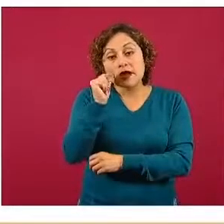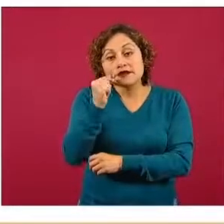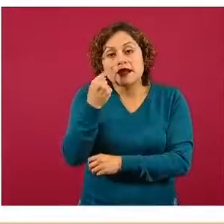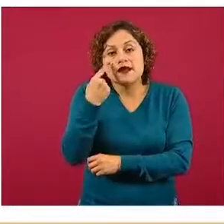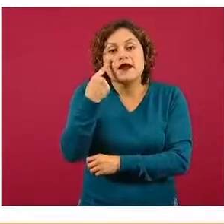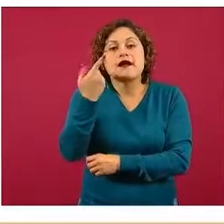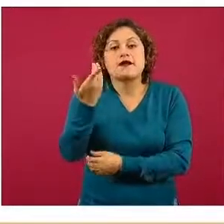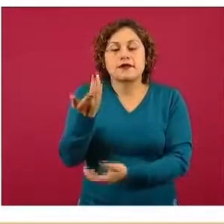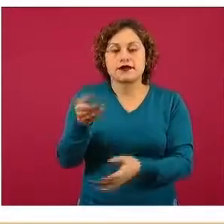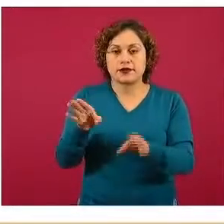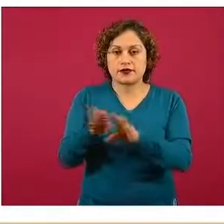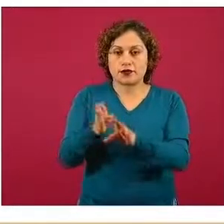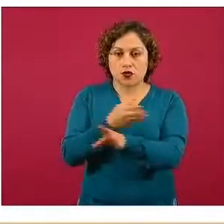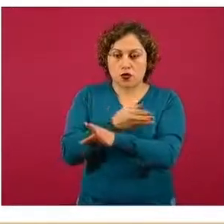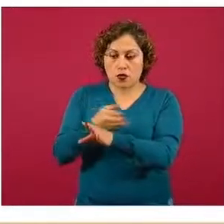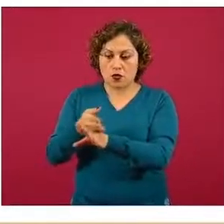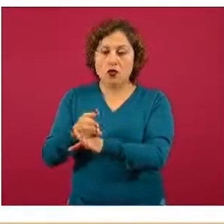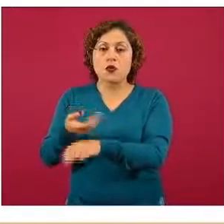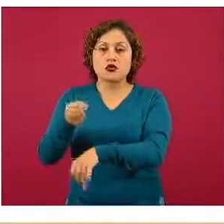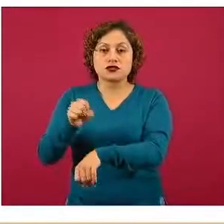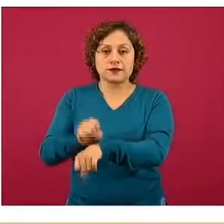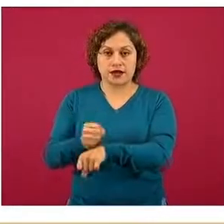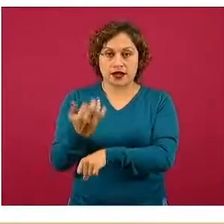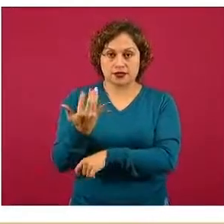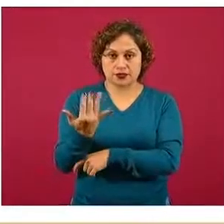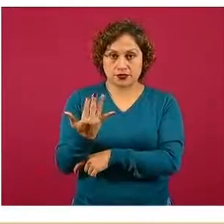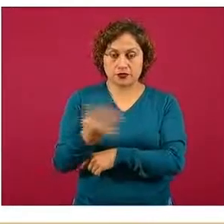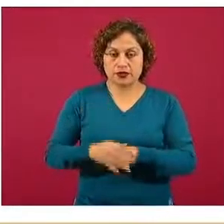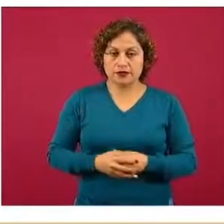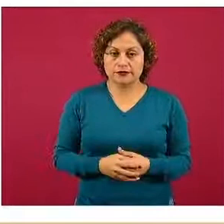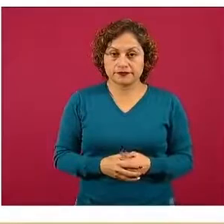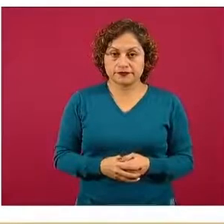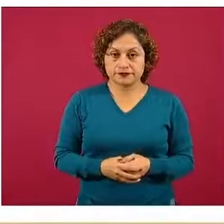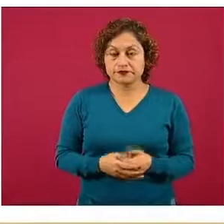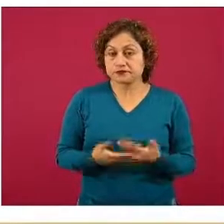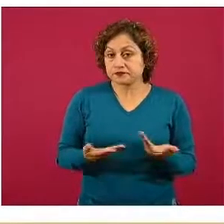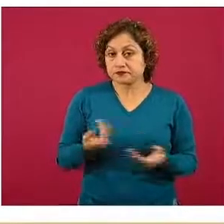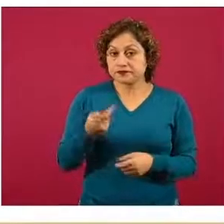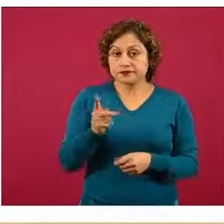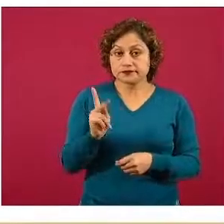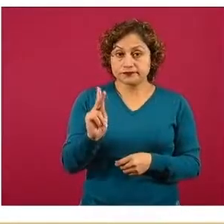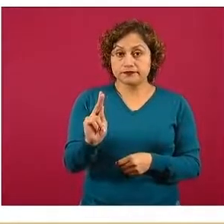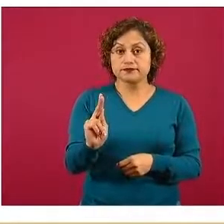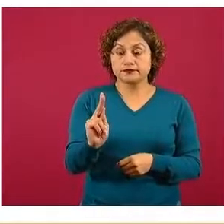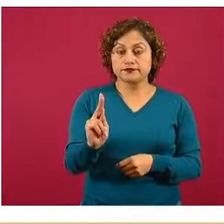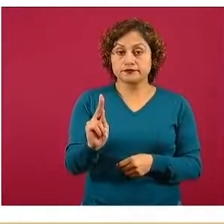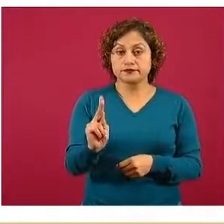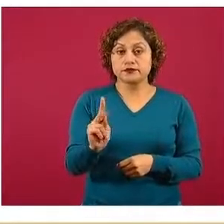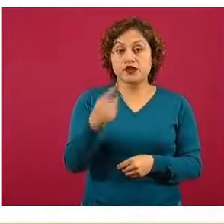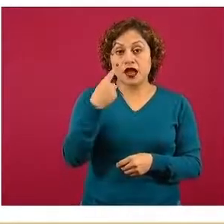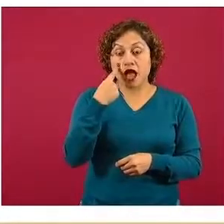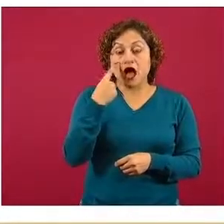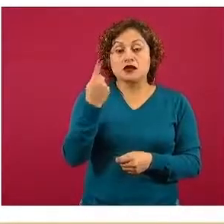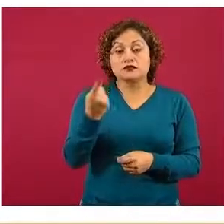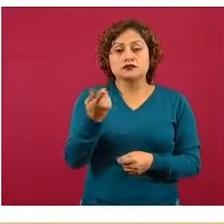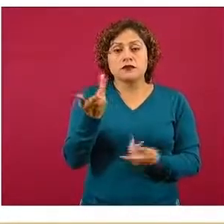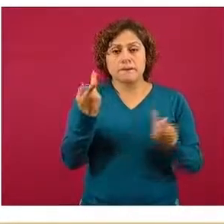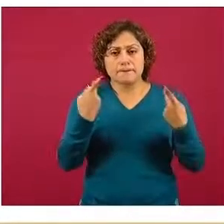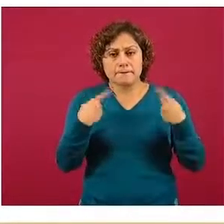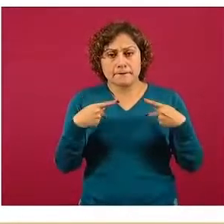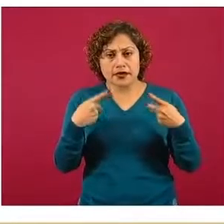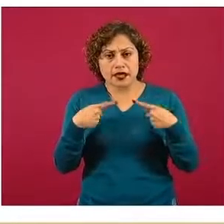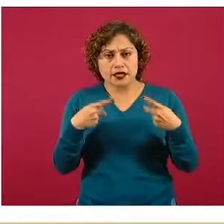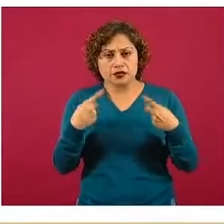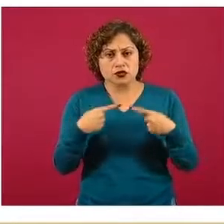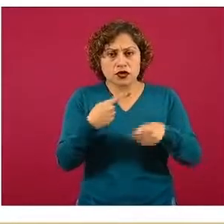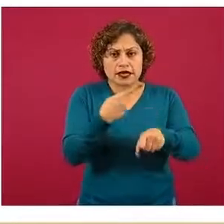podremos observar cómo va este comportamiento para la semana 50. Sin embargo, se resalta que en la medida que los casos se